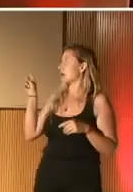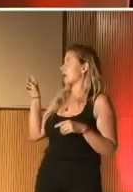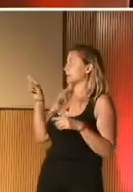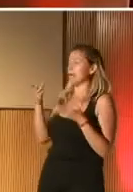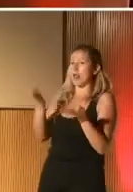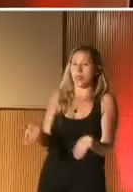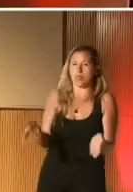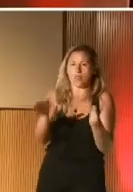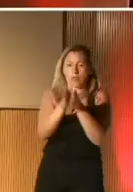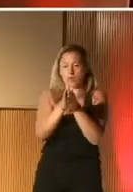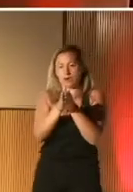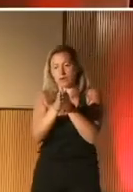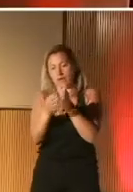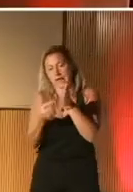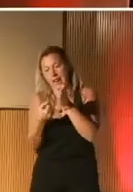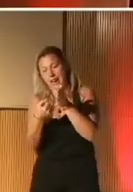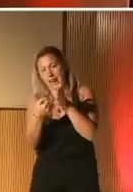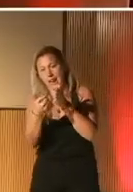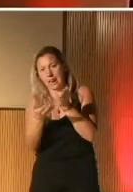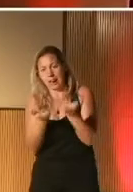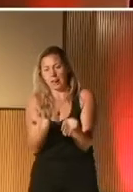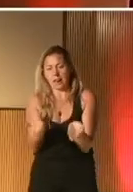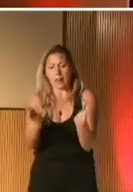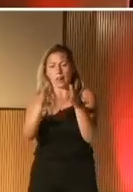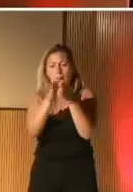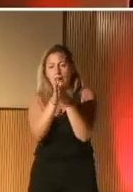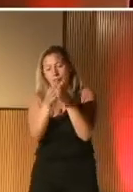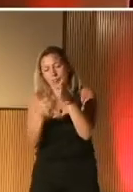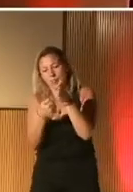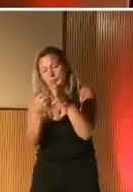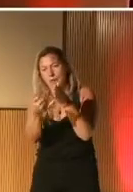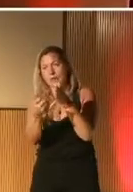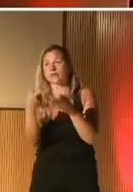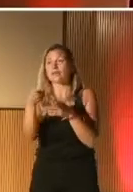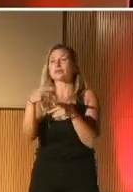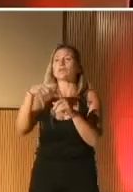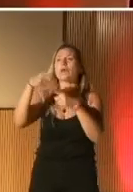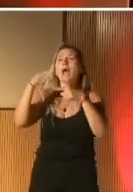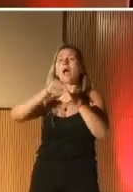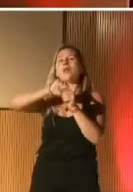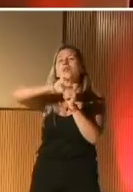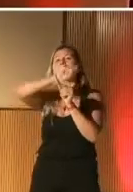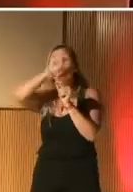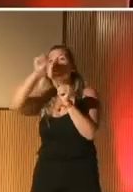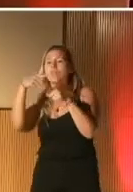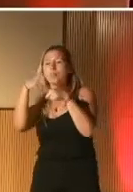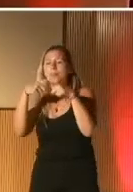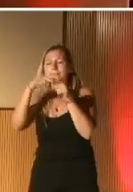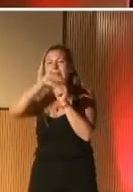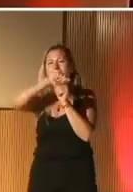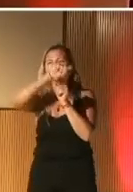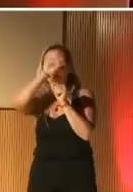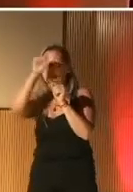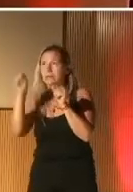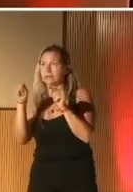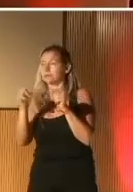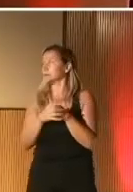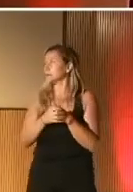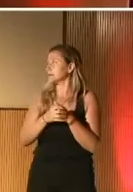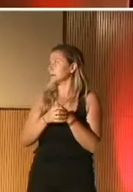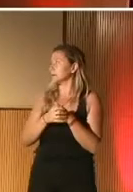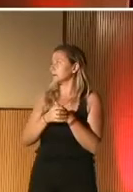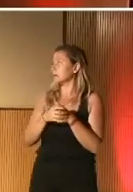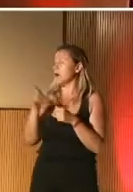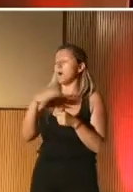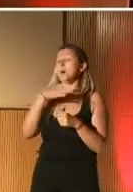doblez. Y no es descabellado pensar que esto es una semicircunferencia, con lo cual, sin más que conocer el grosor del material que estamos doblando,